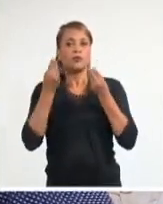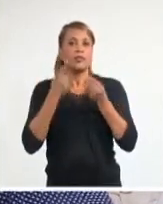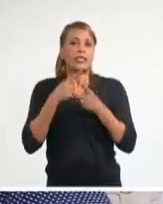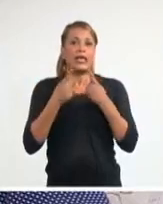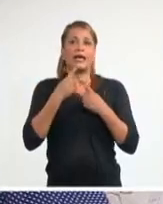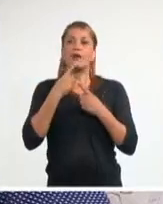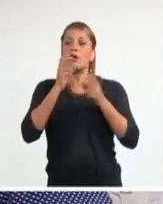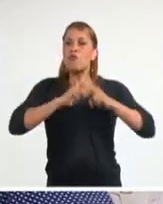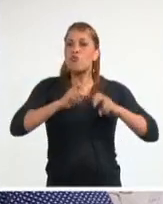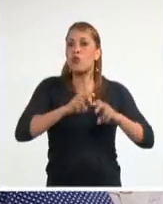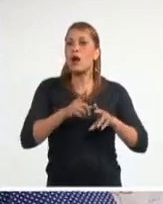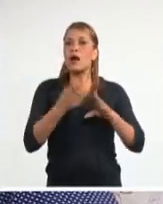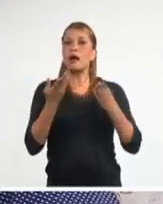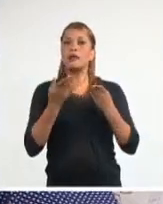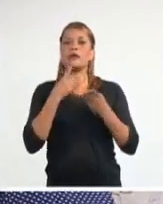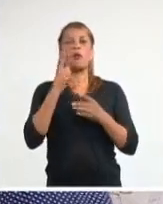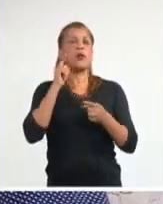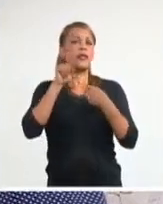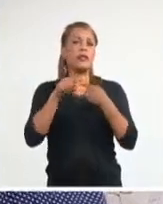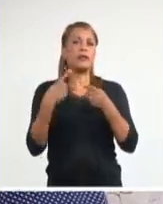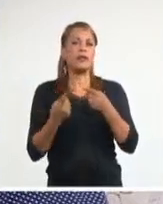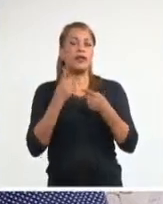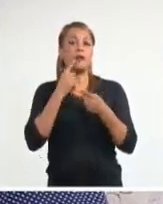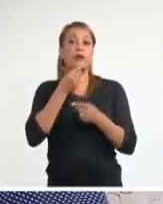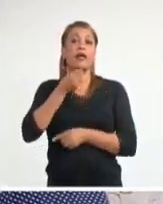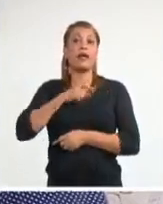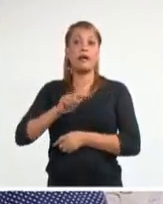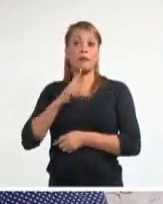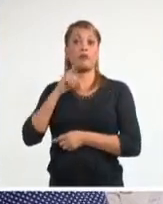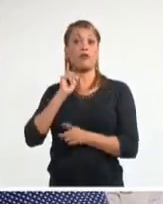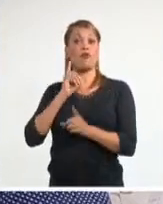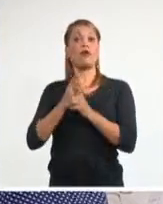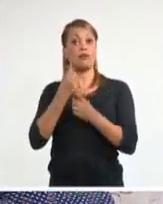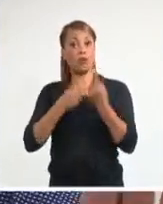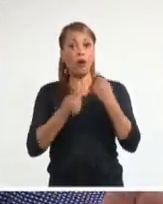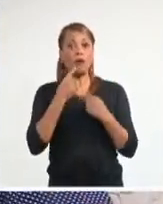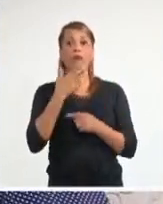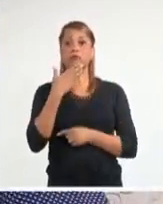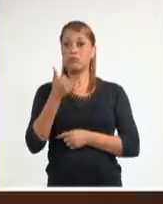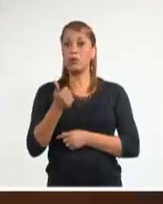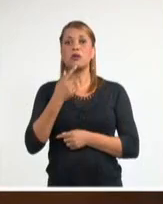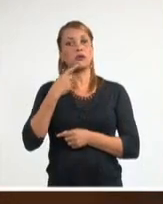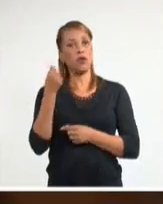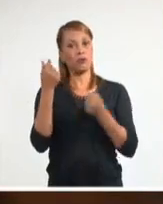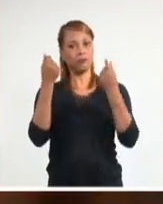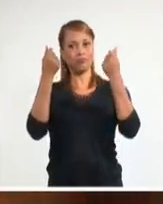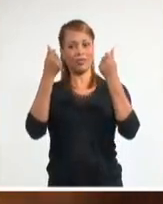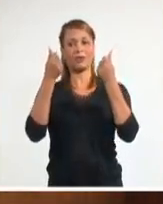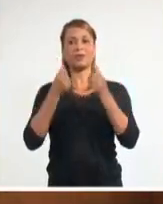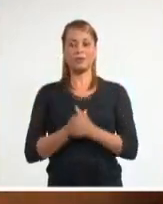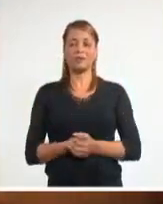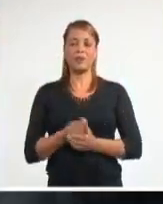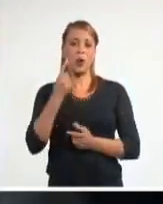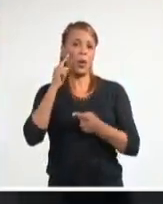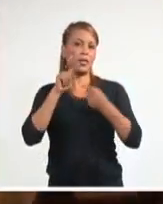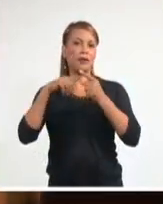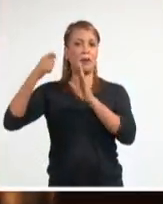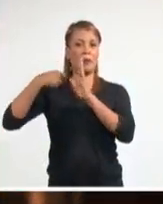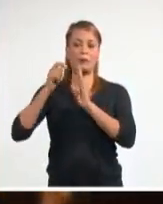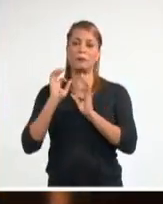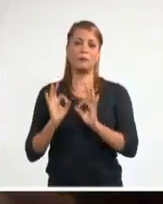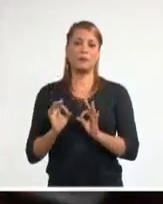excavar, de buscar, con el objetivo de, si encontramos lo que estamos buscando, vamos a ser ricos. El telefilme de 90 minutos